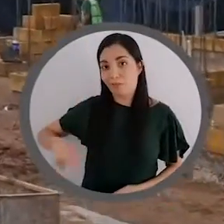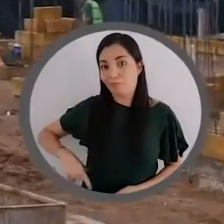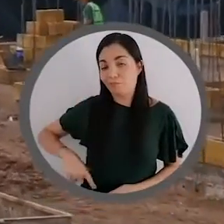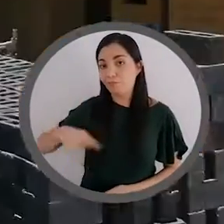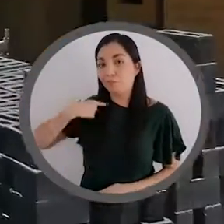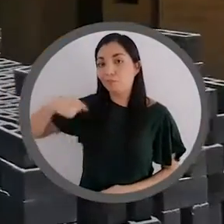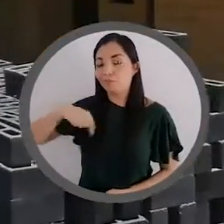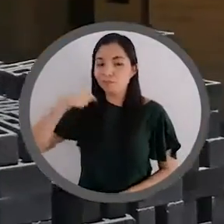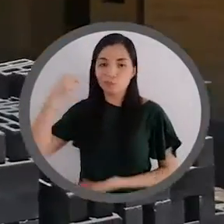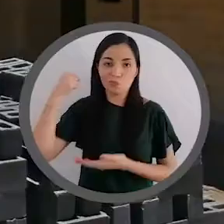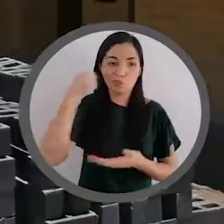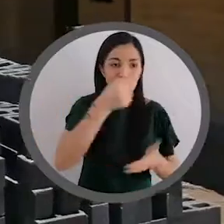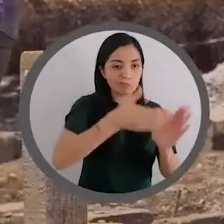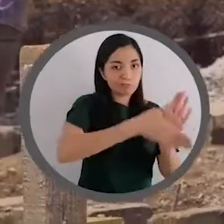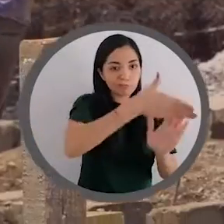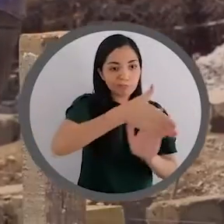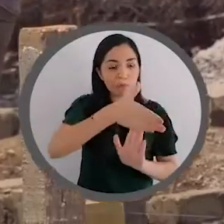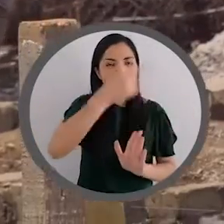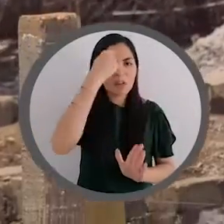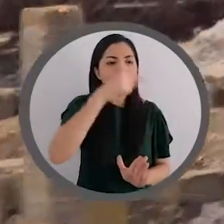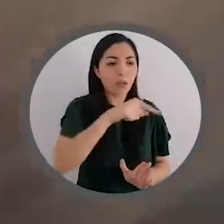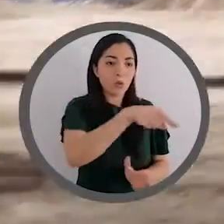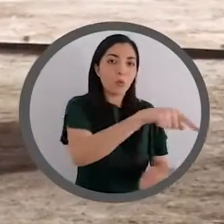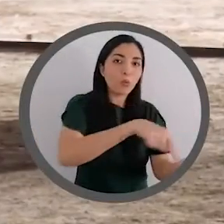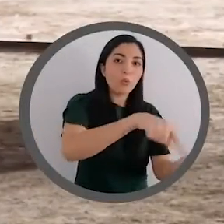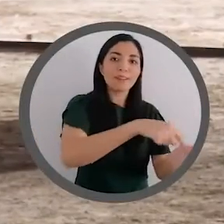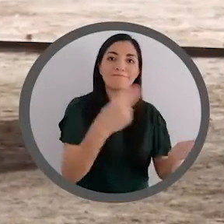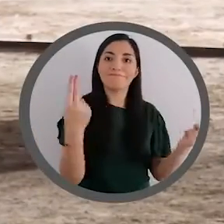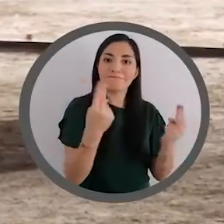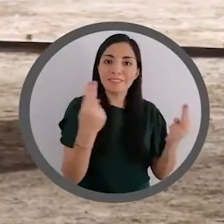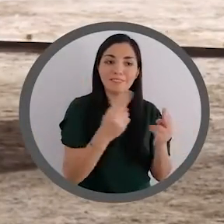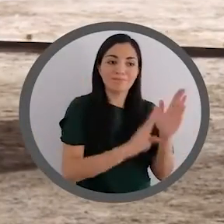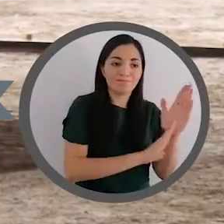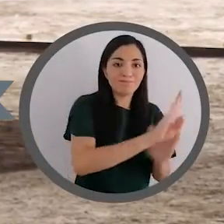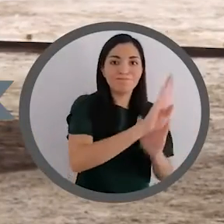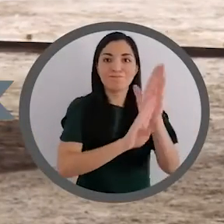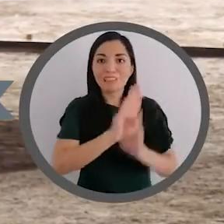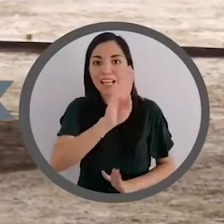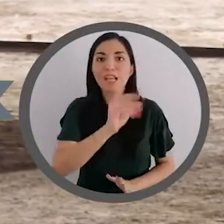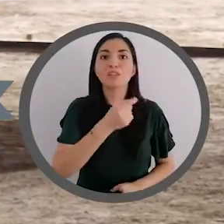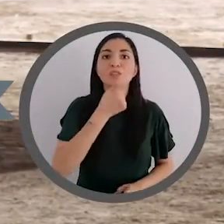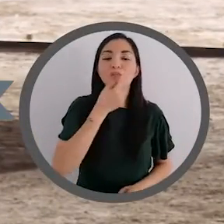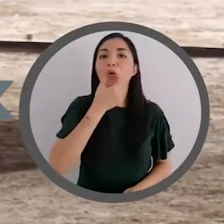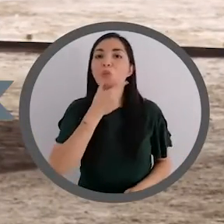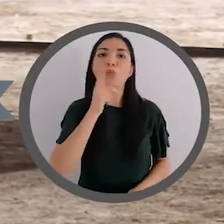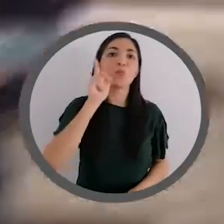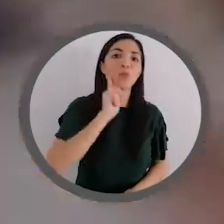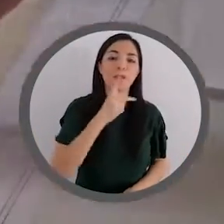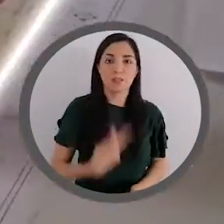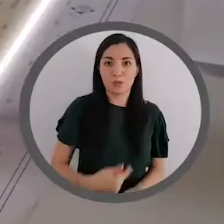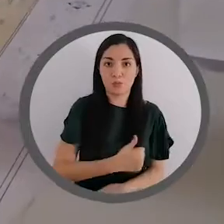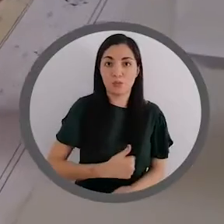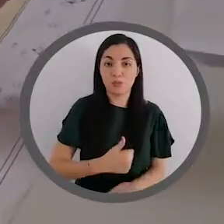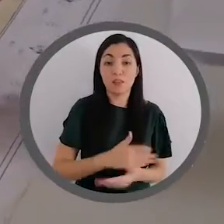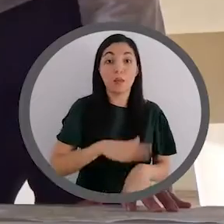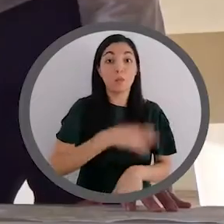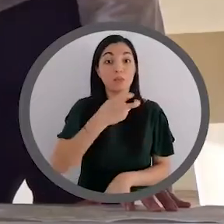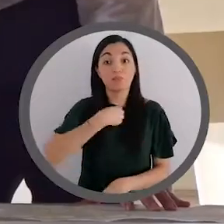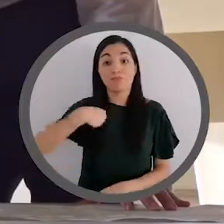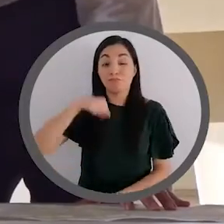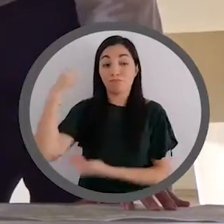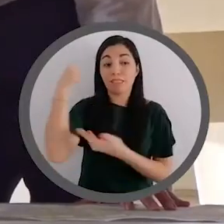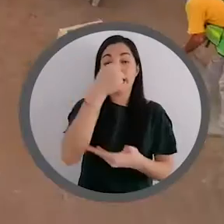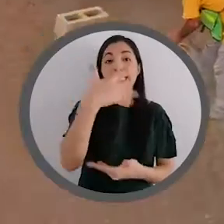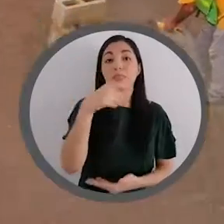En el gobierno de Guadalajara invertimos en obra pública para generar espacios que propicien el desarrollo integral de las niñas y los niños de nuestra ciudad. Por eso